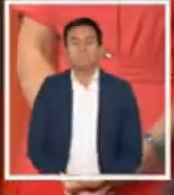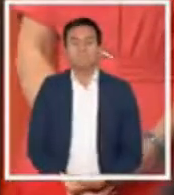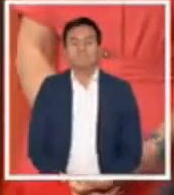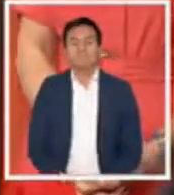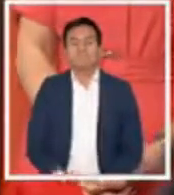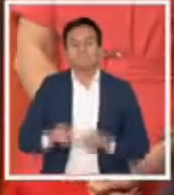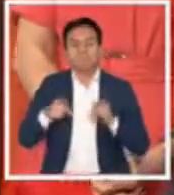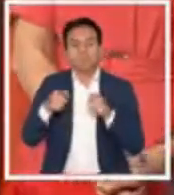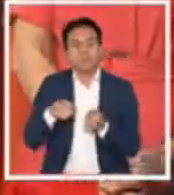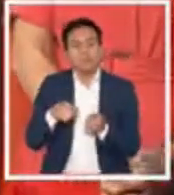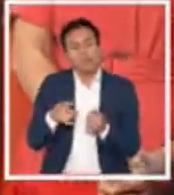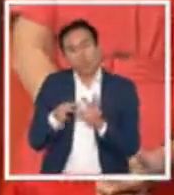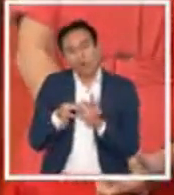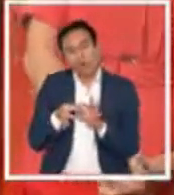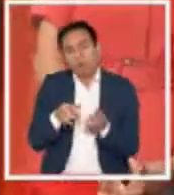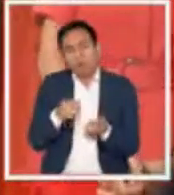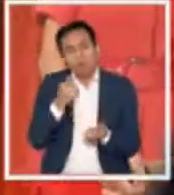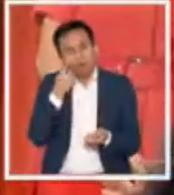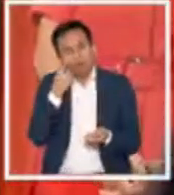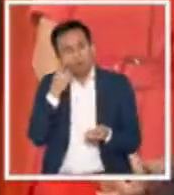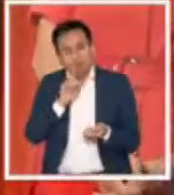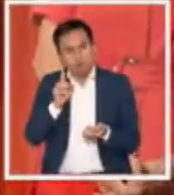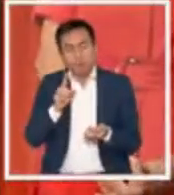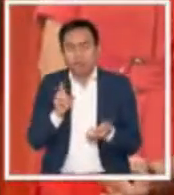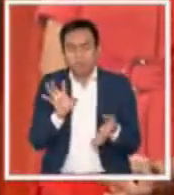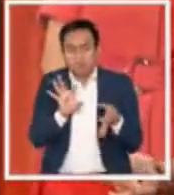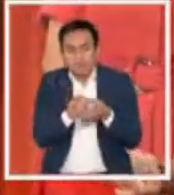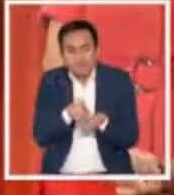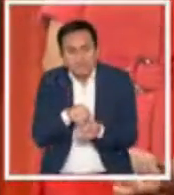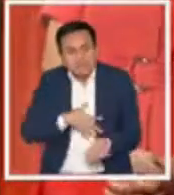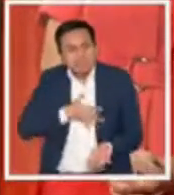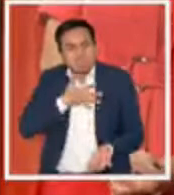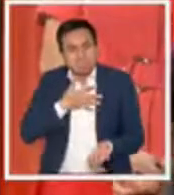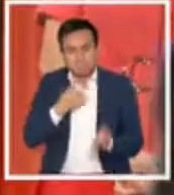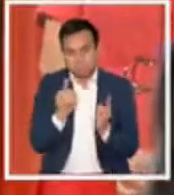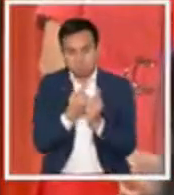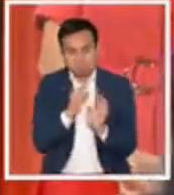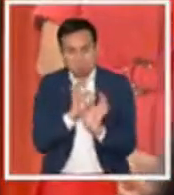que resultan familiares aunque no nos conozcamos personalmente.